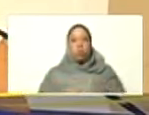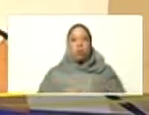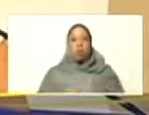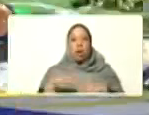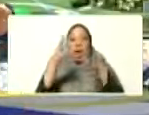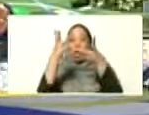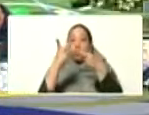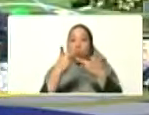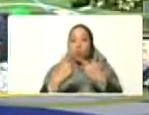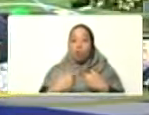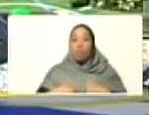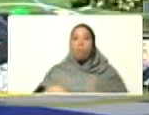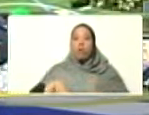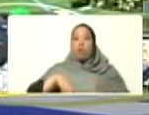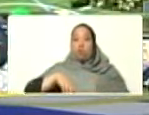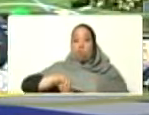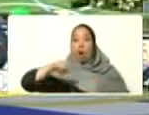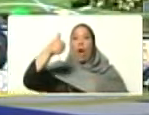alto también, doctora,